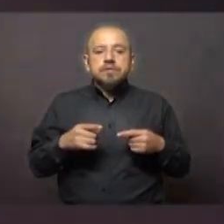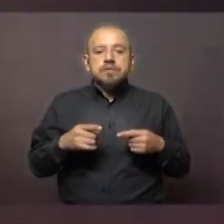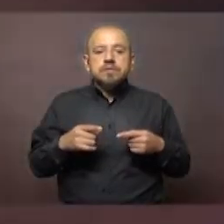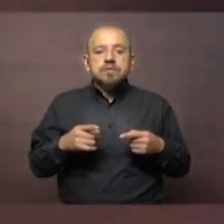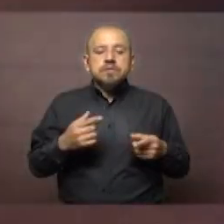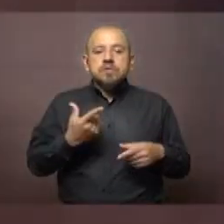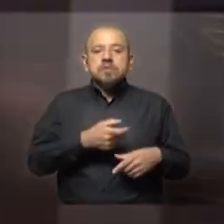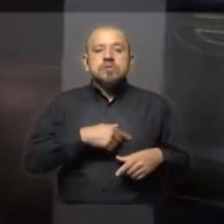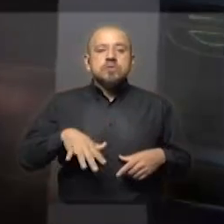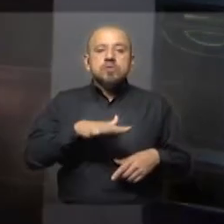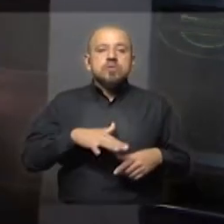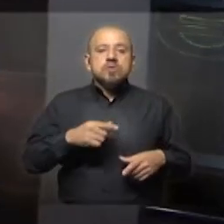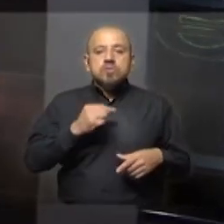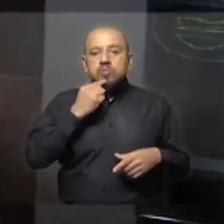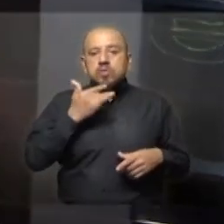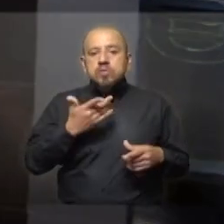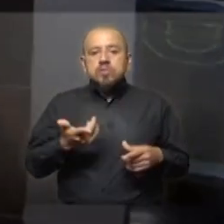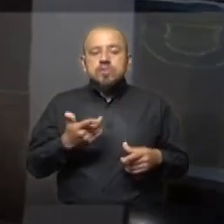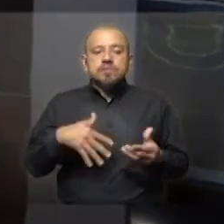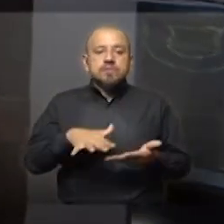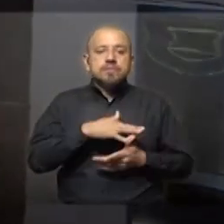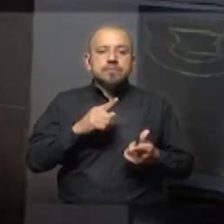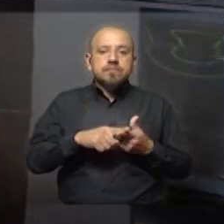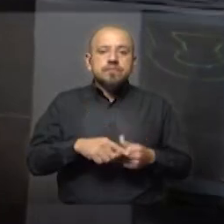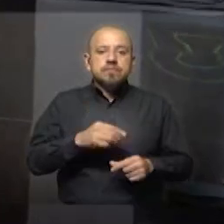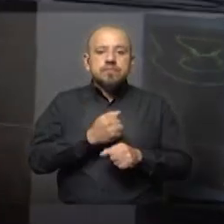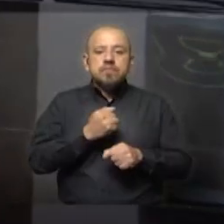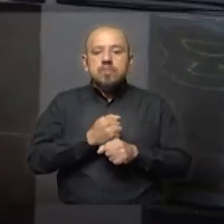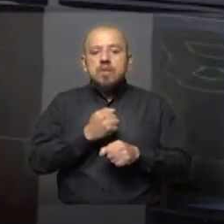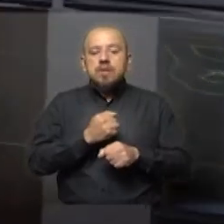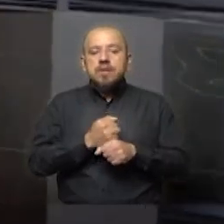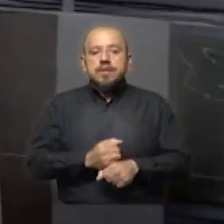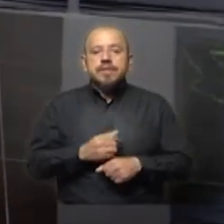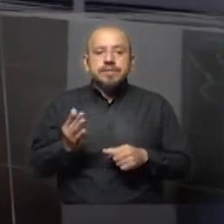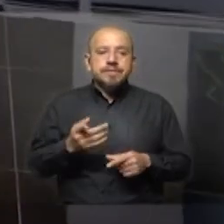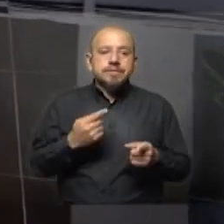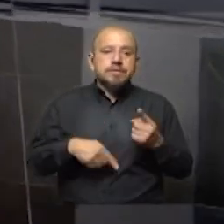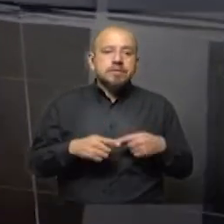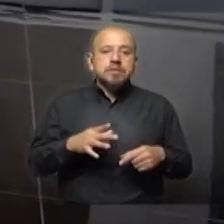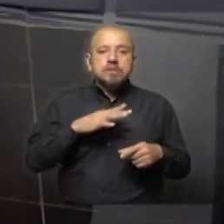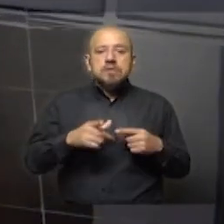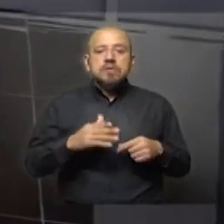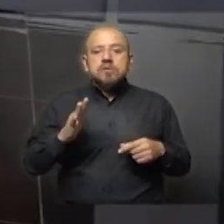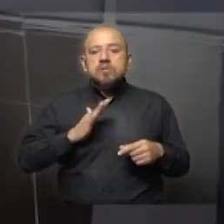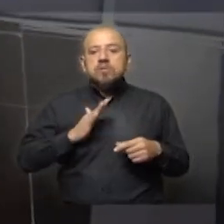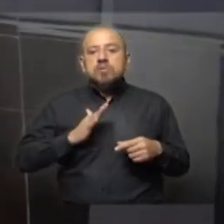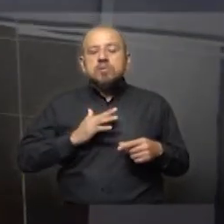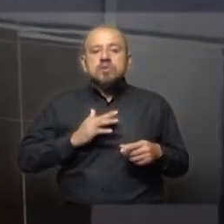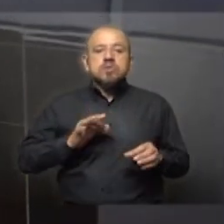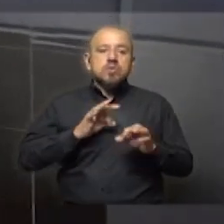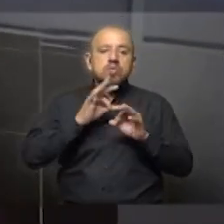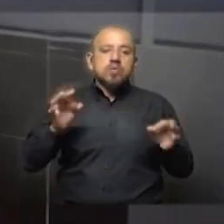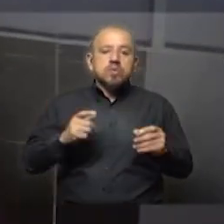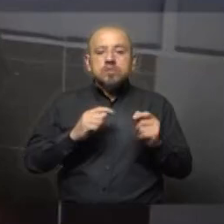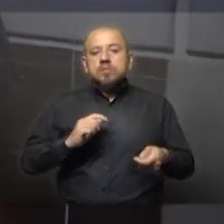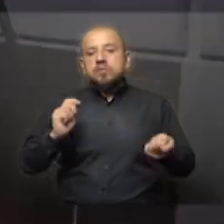en relación a otros no como los el espacio del trabajo productivo si es porque están las mujeres o es al revés